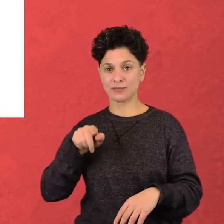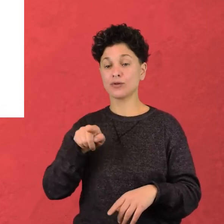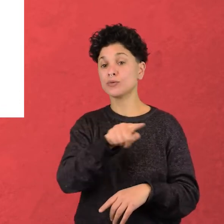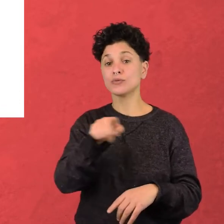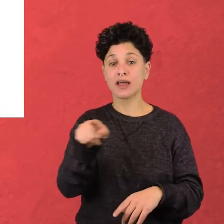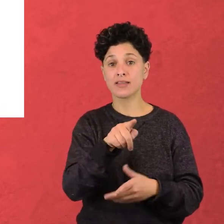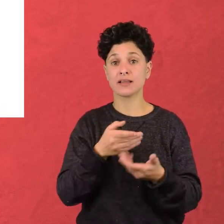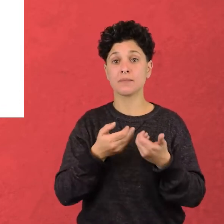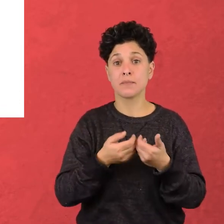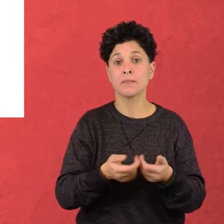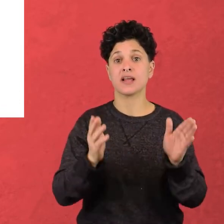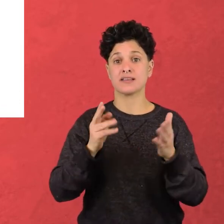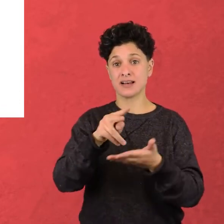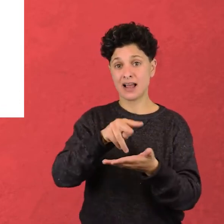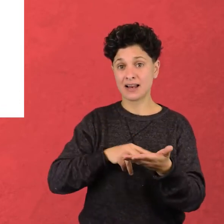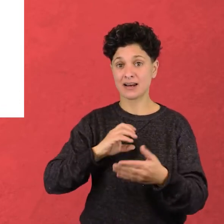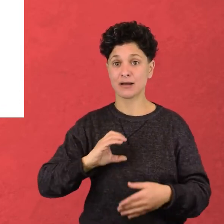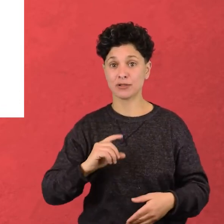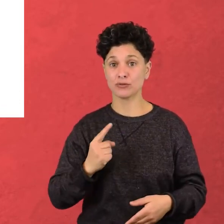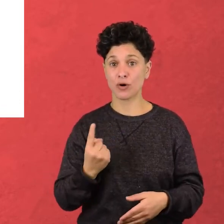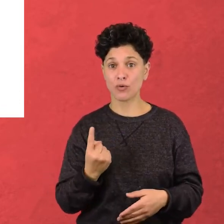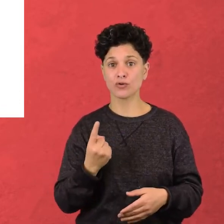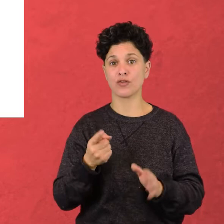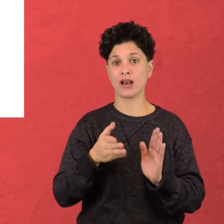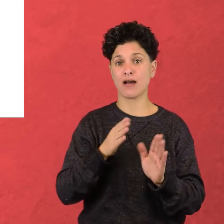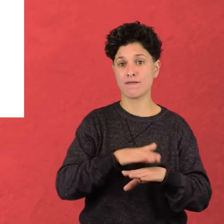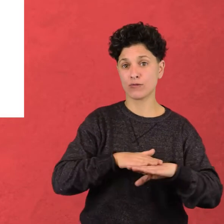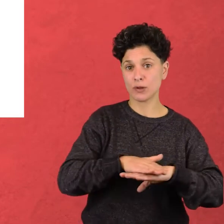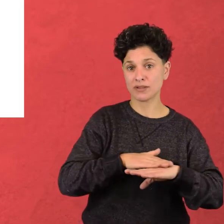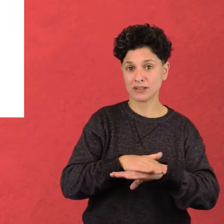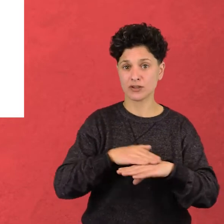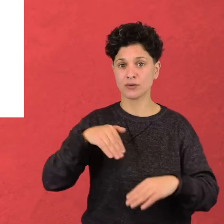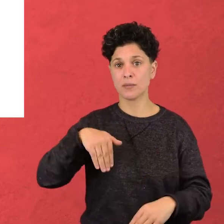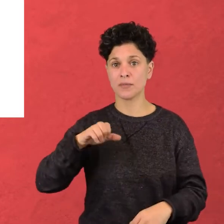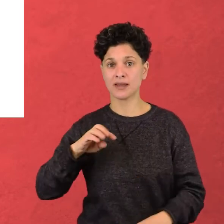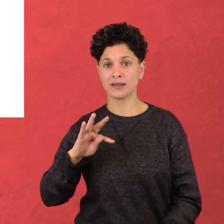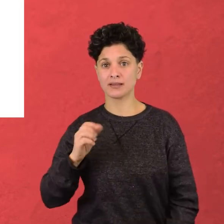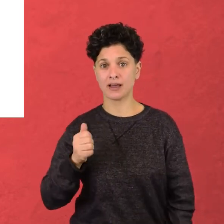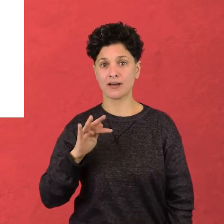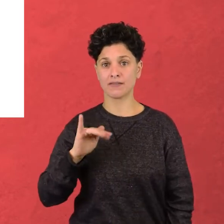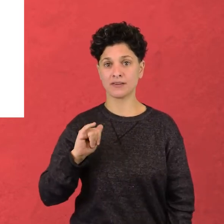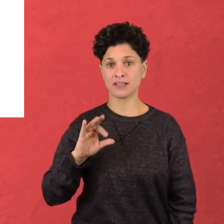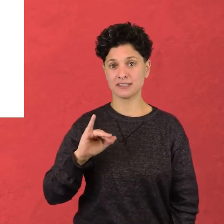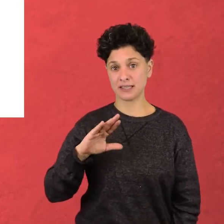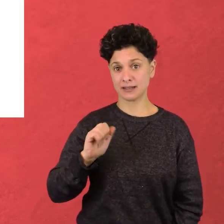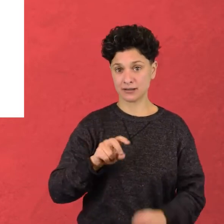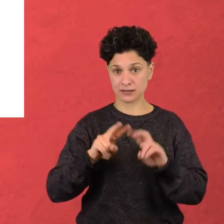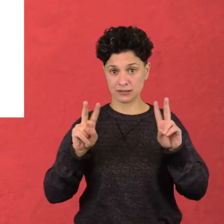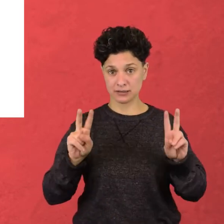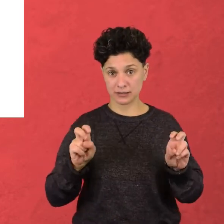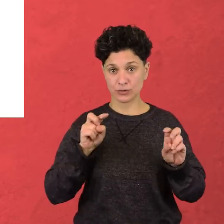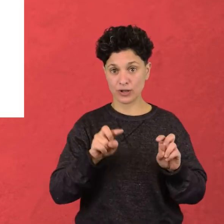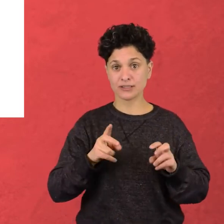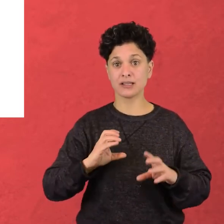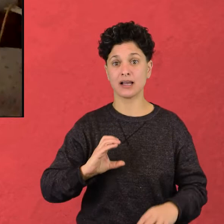detenimiento, el capítulo 1 de la fundamentación de la metafísica, ese capítulo voy a dejar